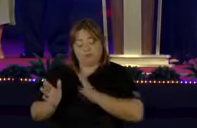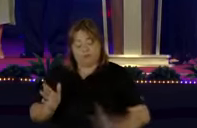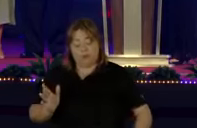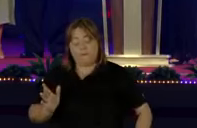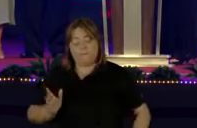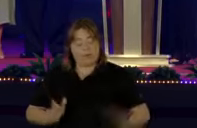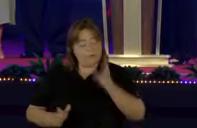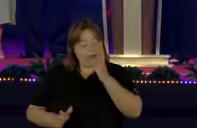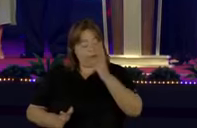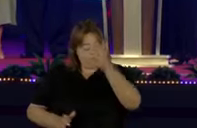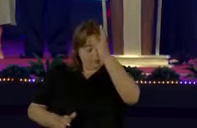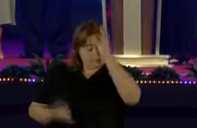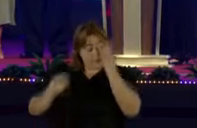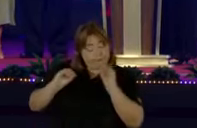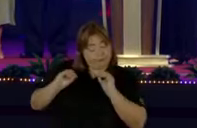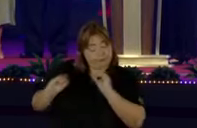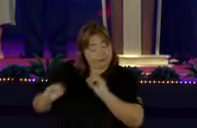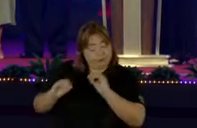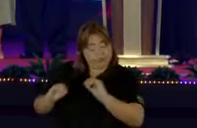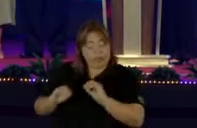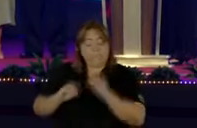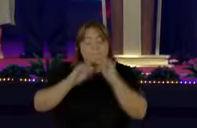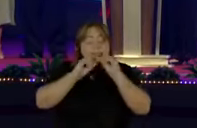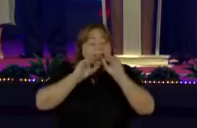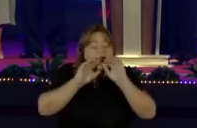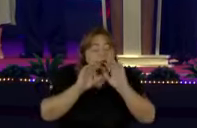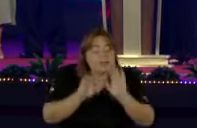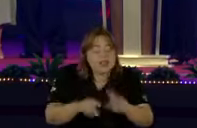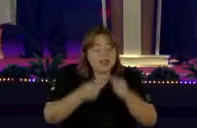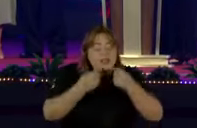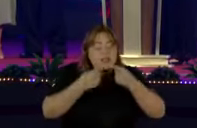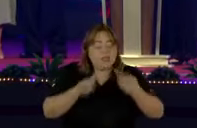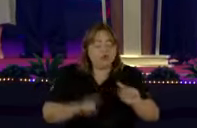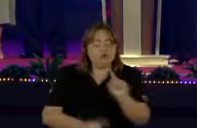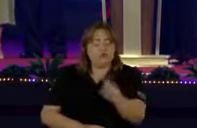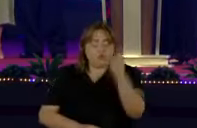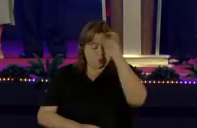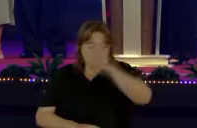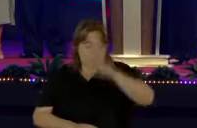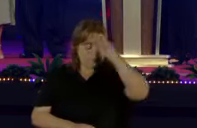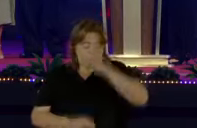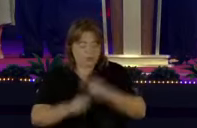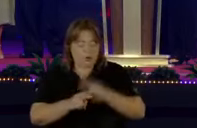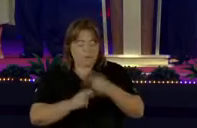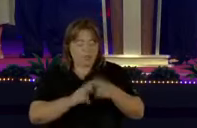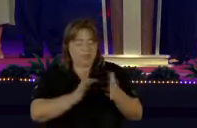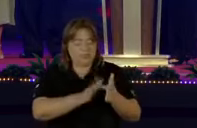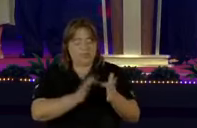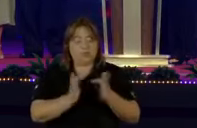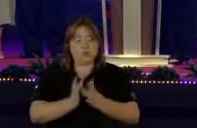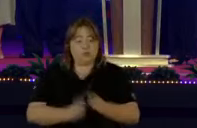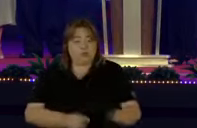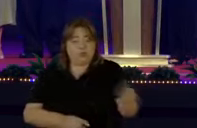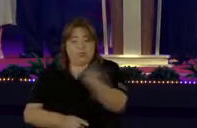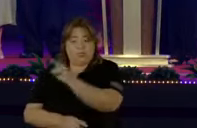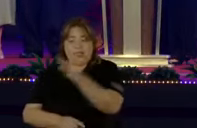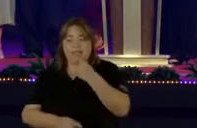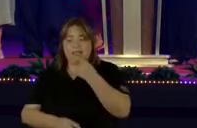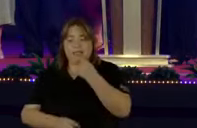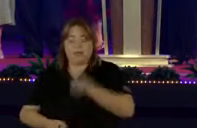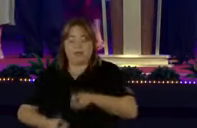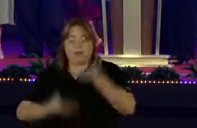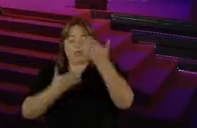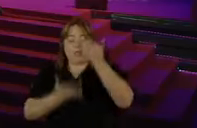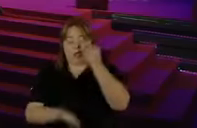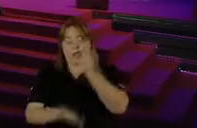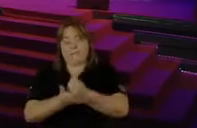Padre. Y te damos las gracias, los bendecimos a ellos y declaramos tu sabiduría en el nombre de Jesús. Y ustedes gritan.